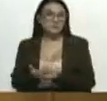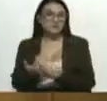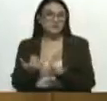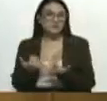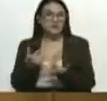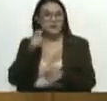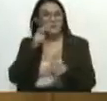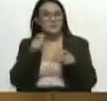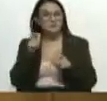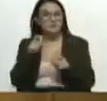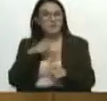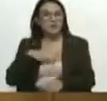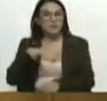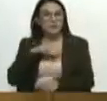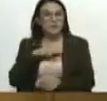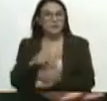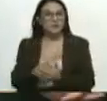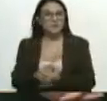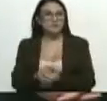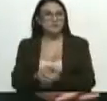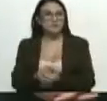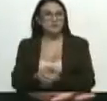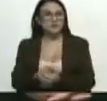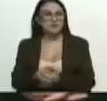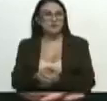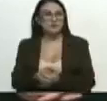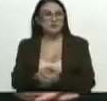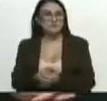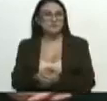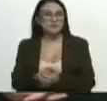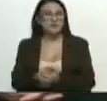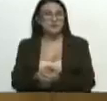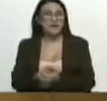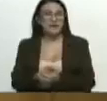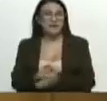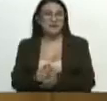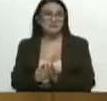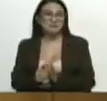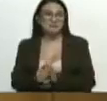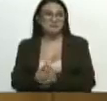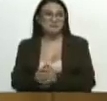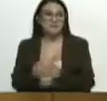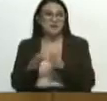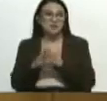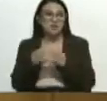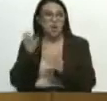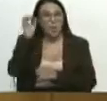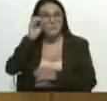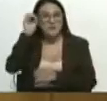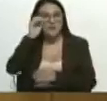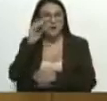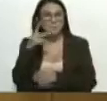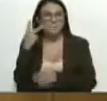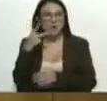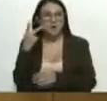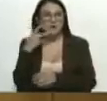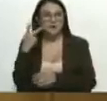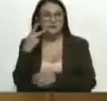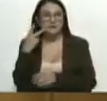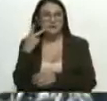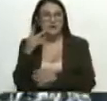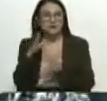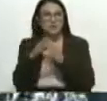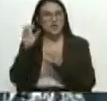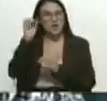las personas que el nuestro. Que el caso de Alex Saab puede sensibilizar a personas de todas las opiniones políticas, de todas